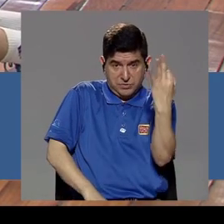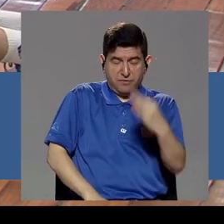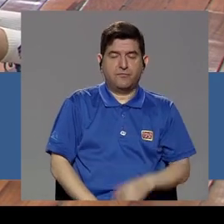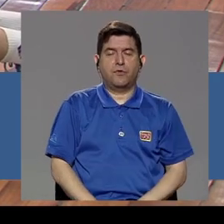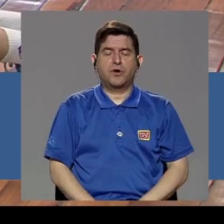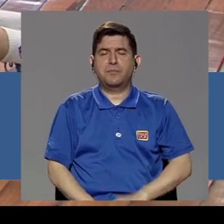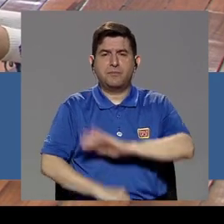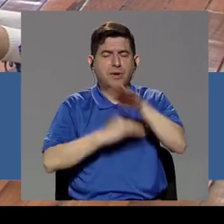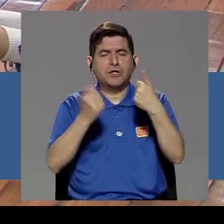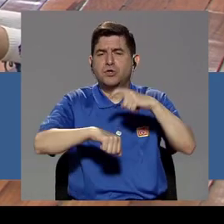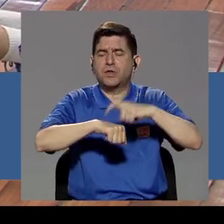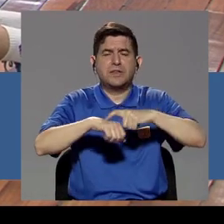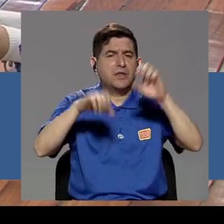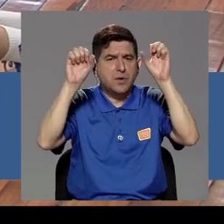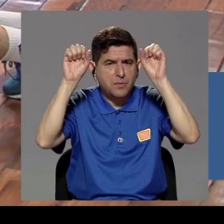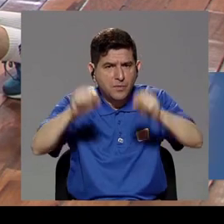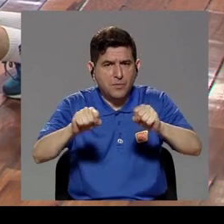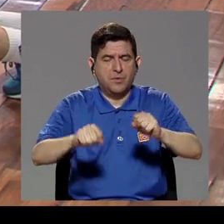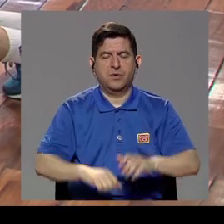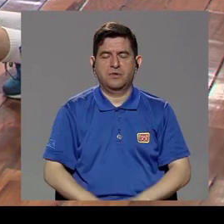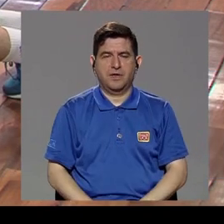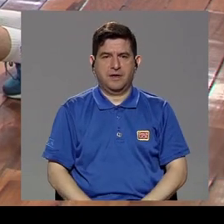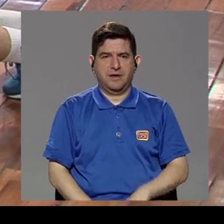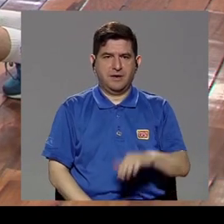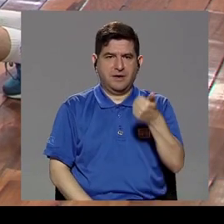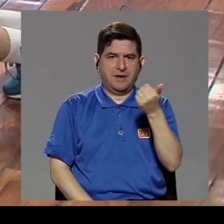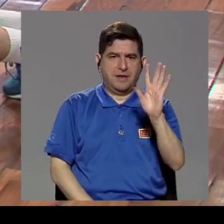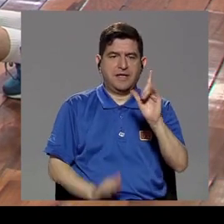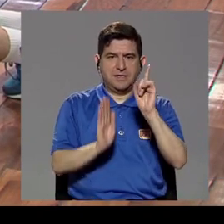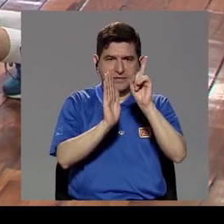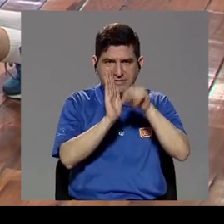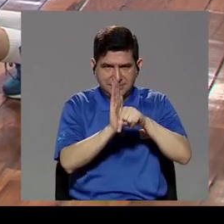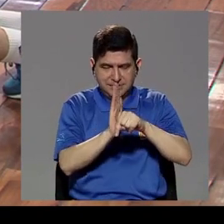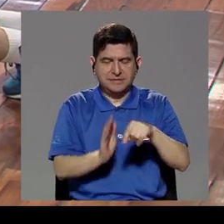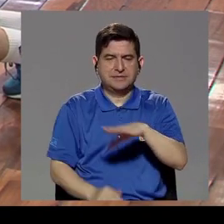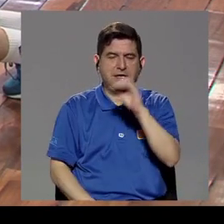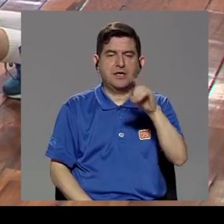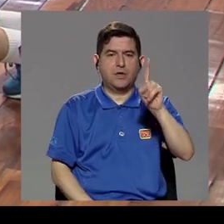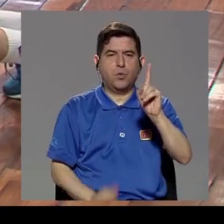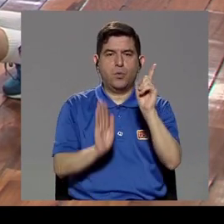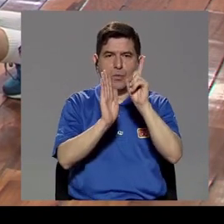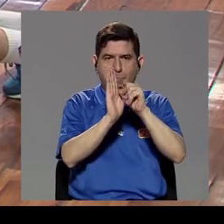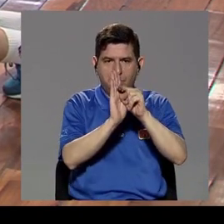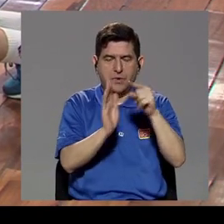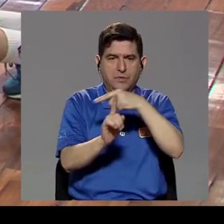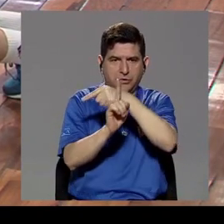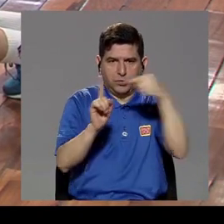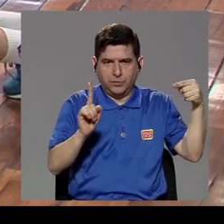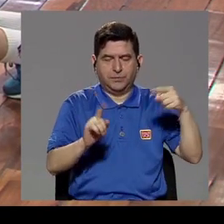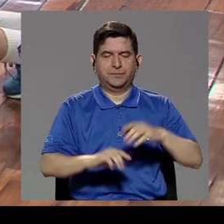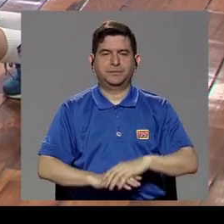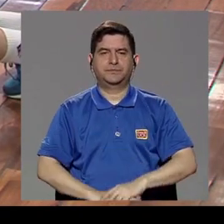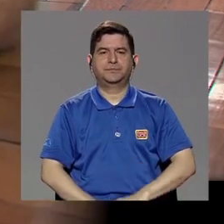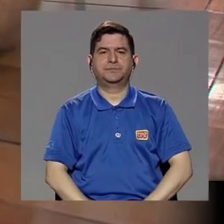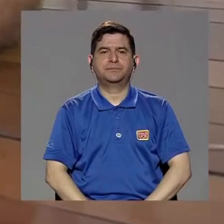en esa posición tanto tiempo como podamos, al menos entre 15 segundos y minuto y medio.